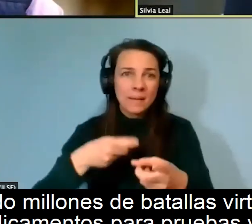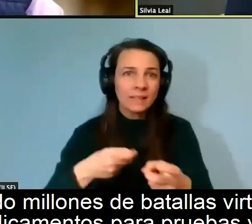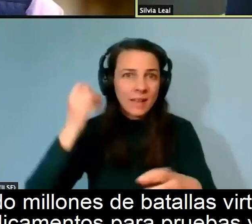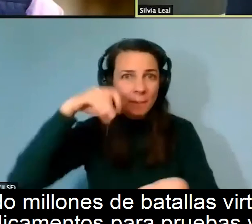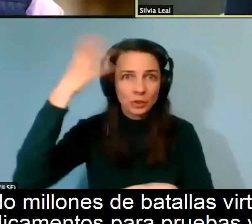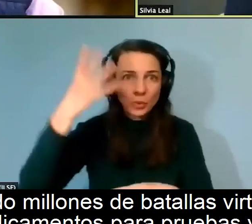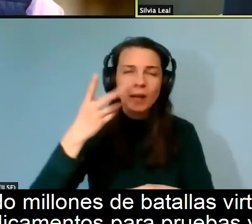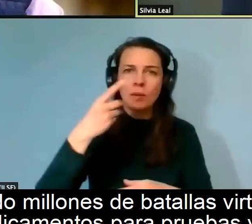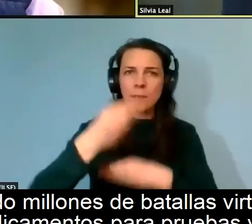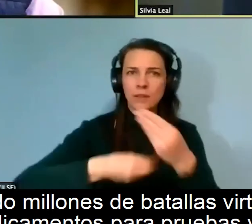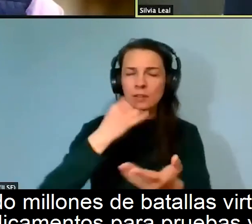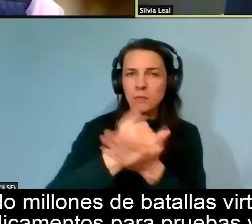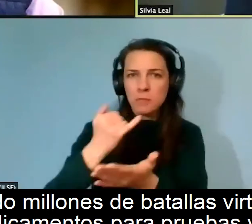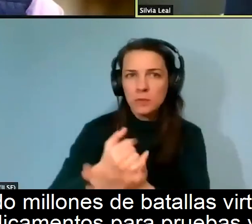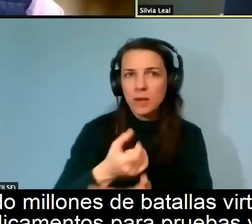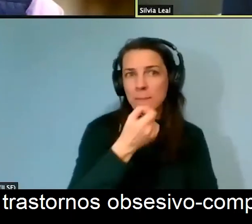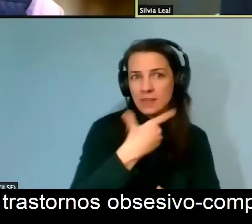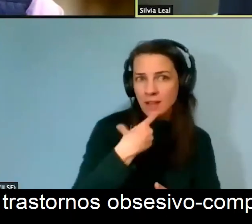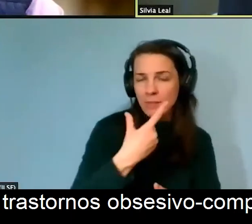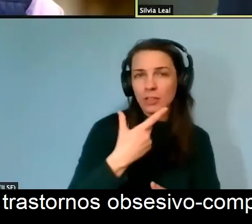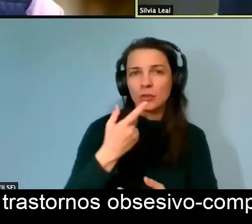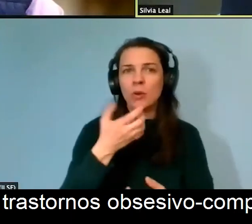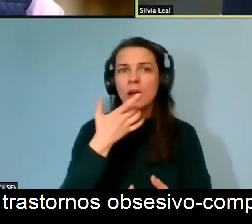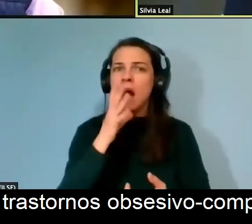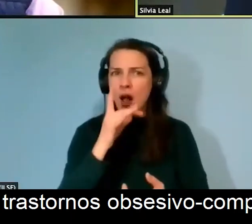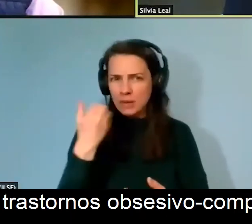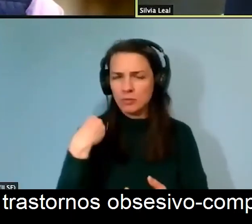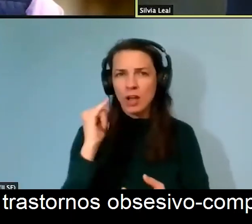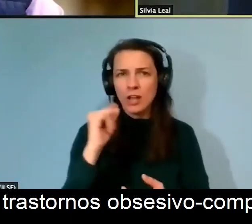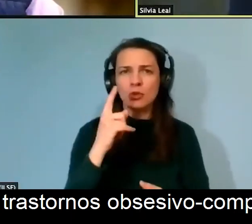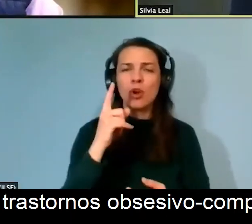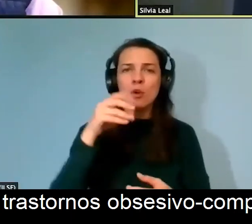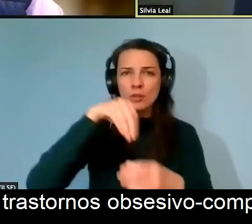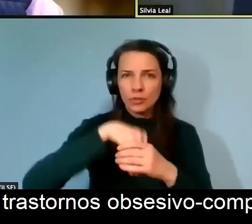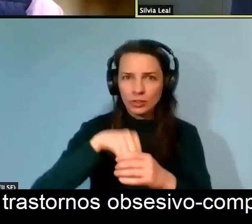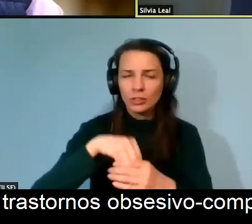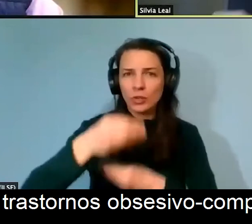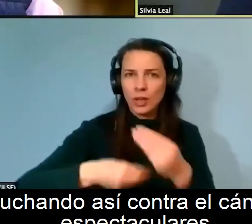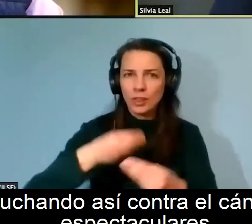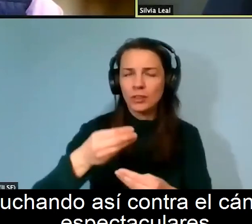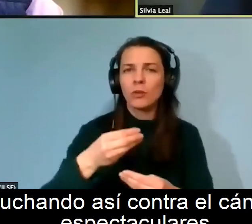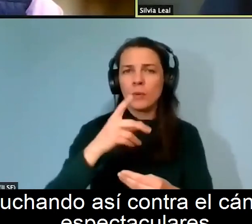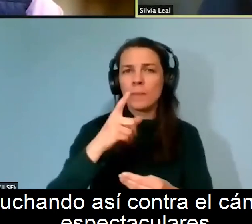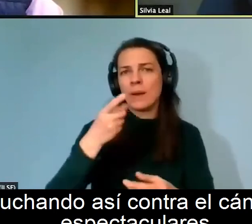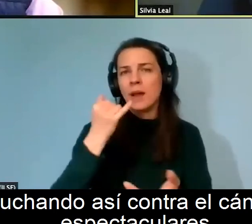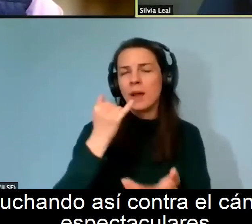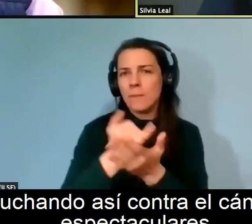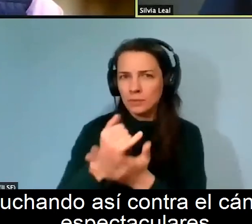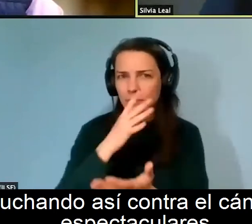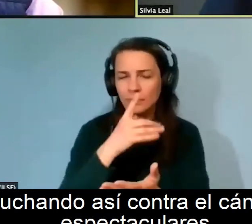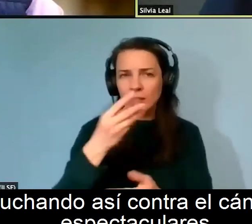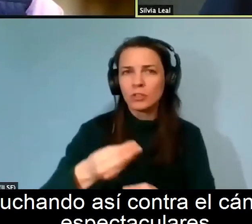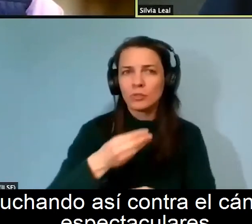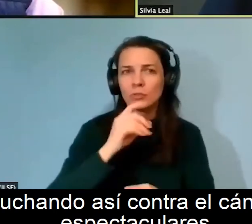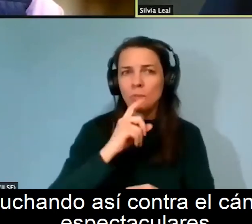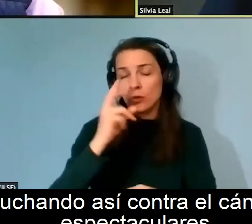el mercado un medicamento en concreto para trastornos obsesivo-compulsivos desarrollado íntegramente así. Pero las vacunas se están desarrollando también